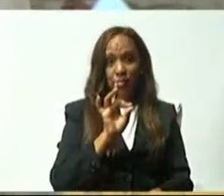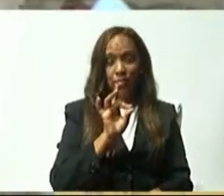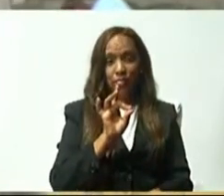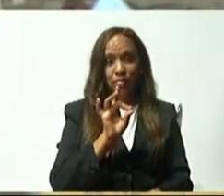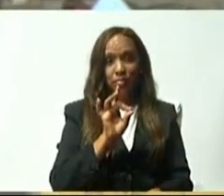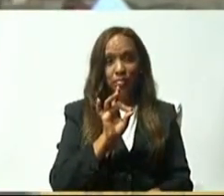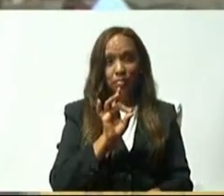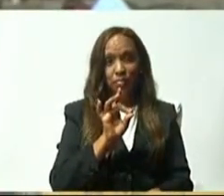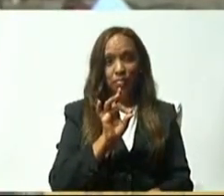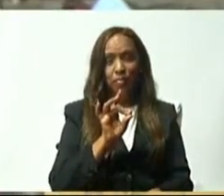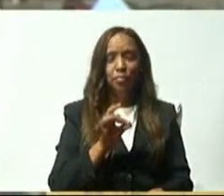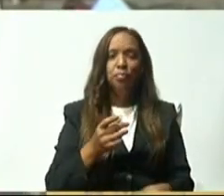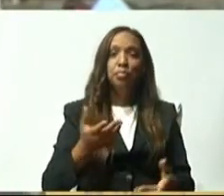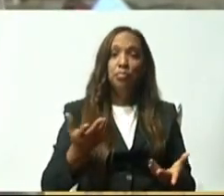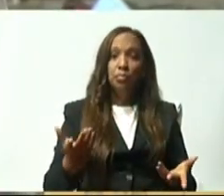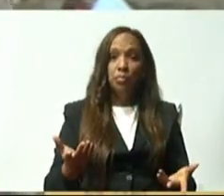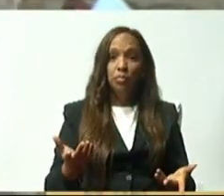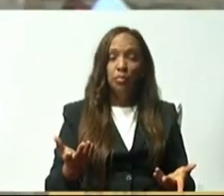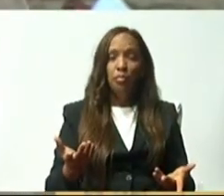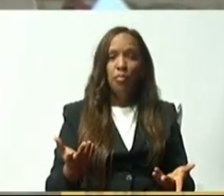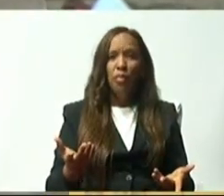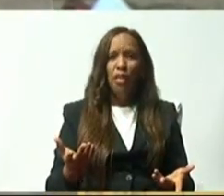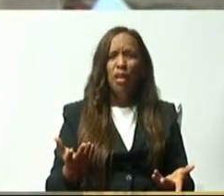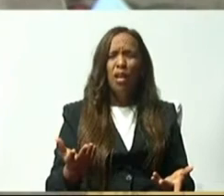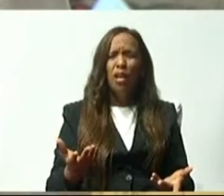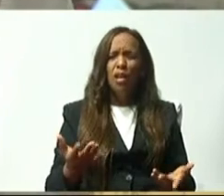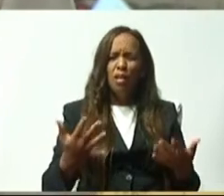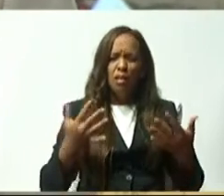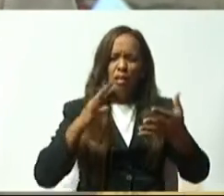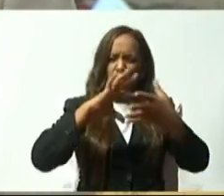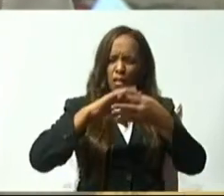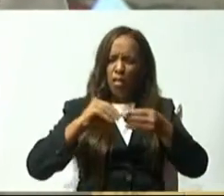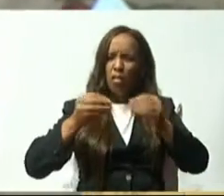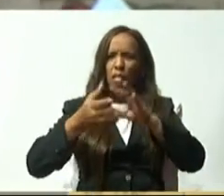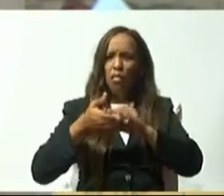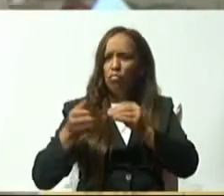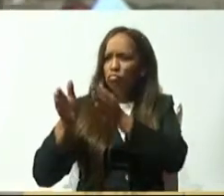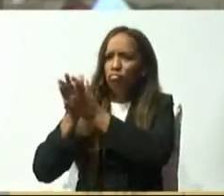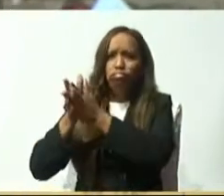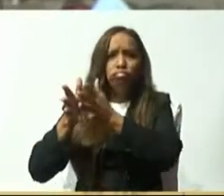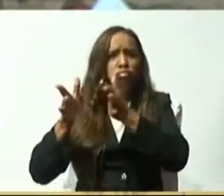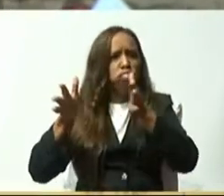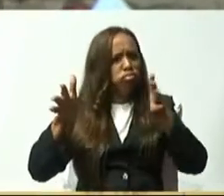esa narrativa para que sepan que